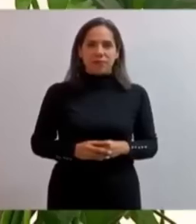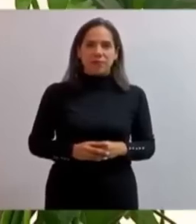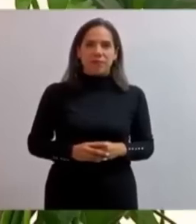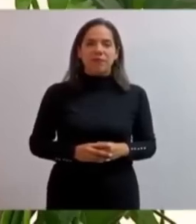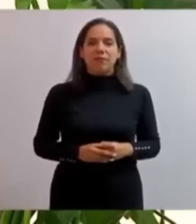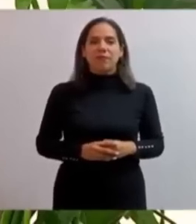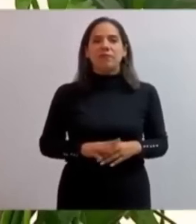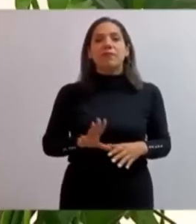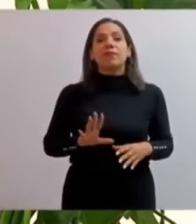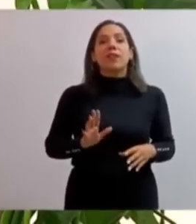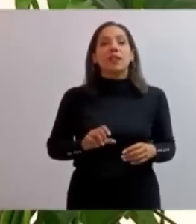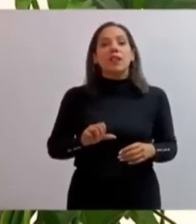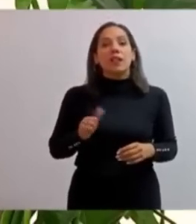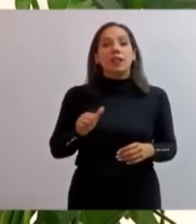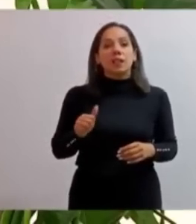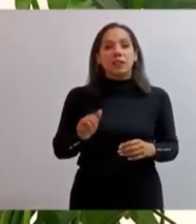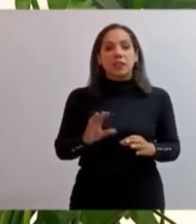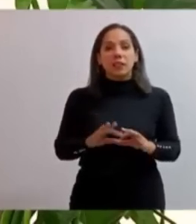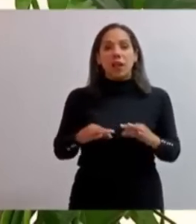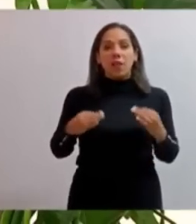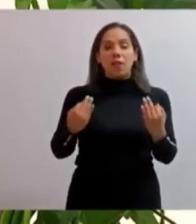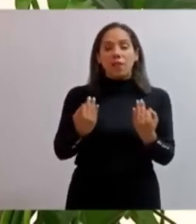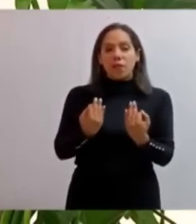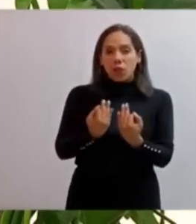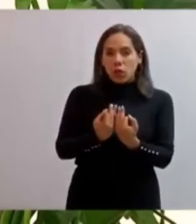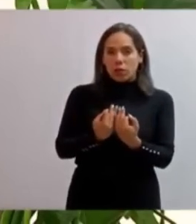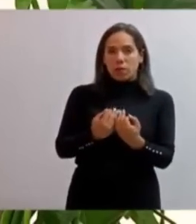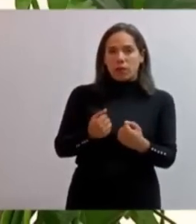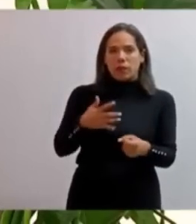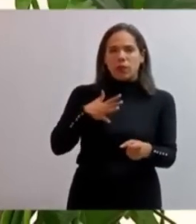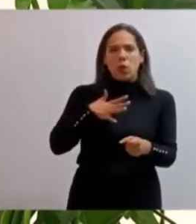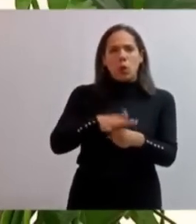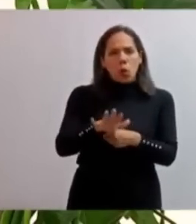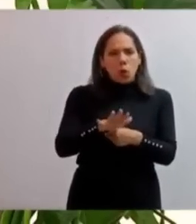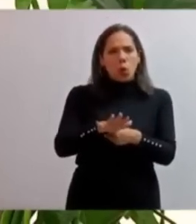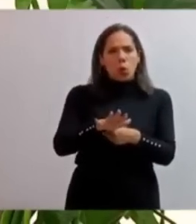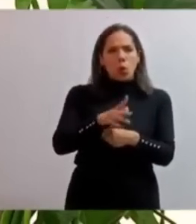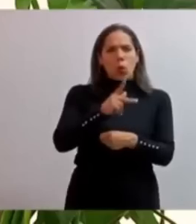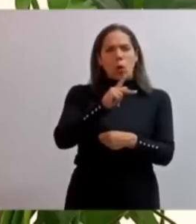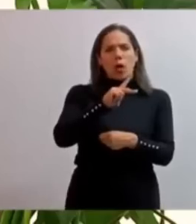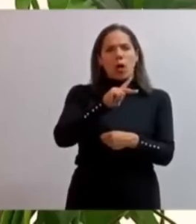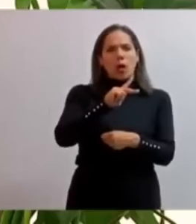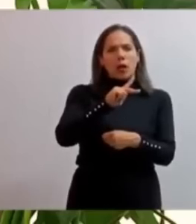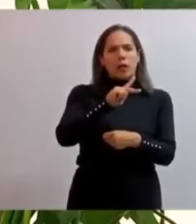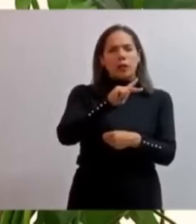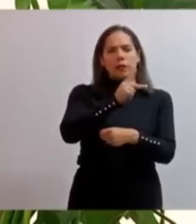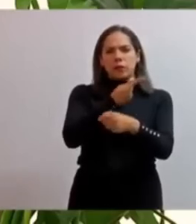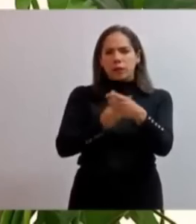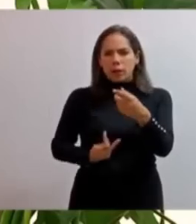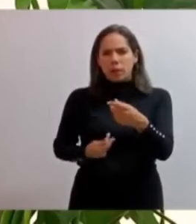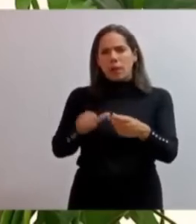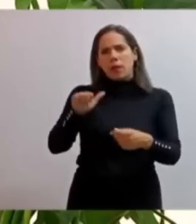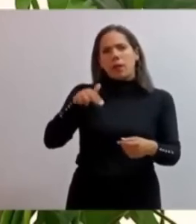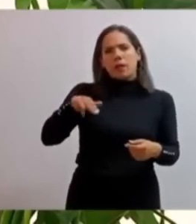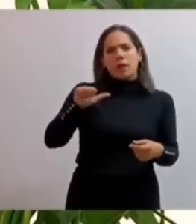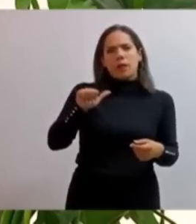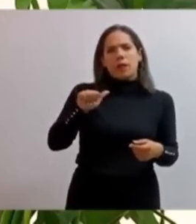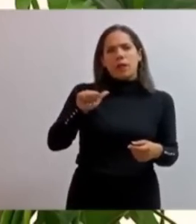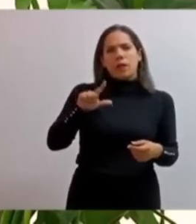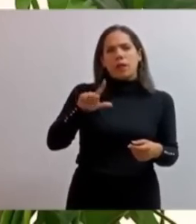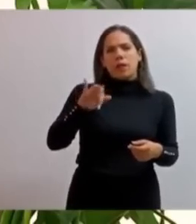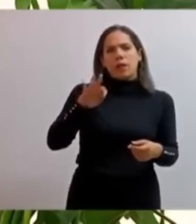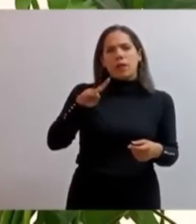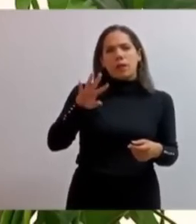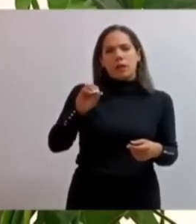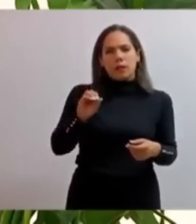por escuela, en realidad, ¿cuál es la razón? Cada escuela está en un contexto específico,